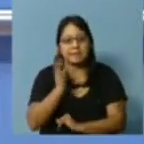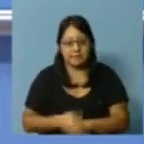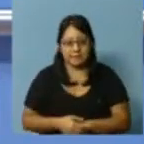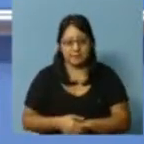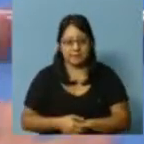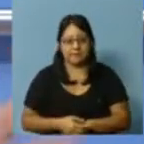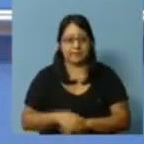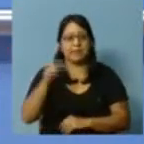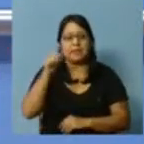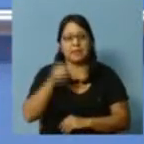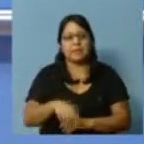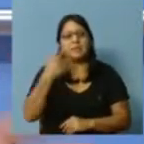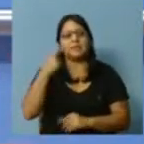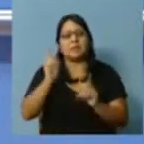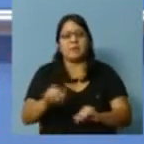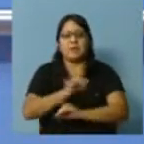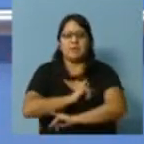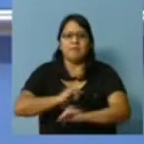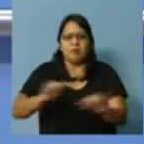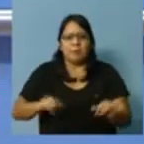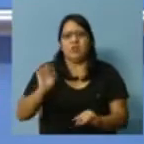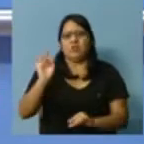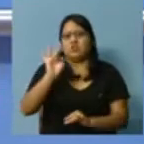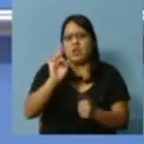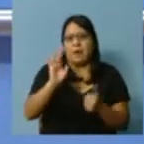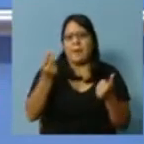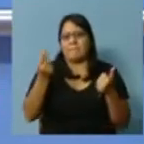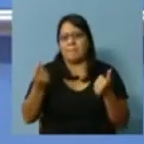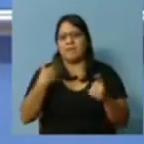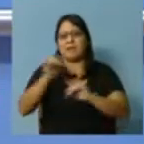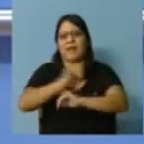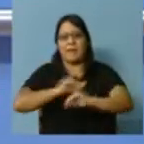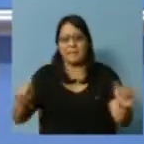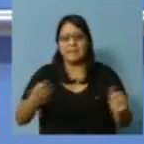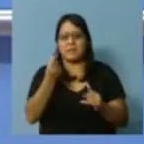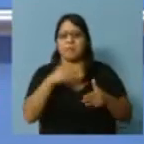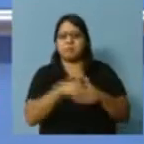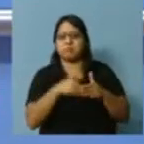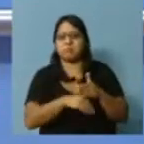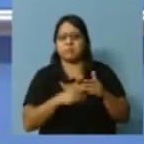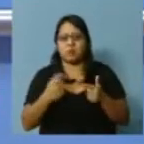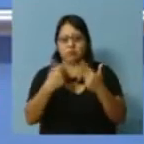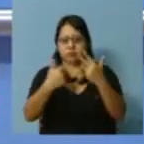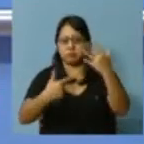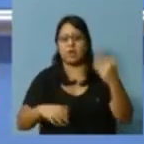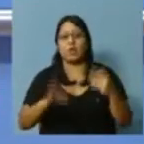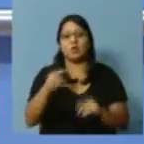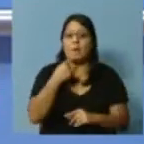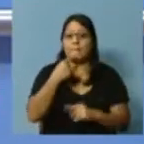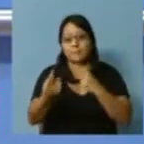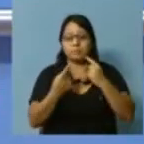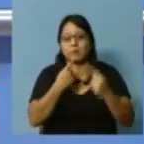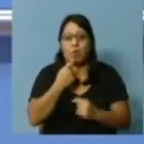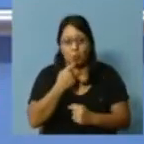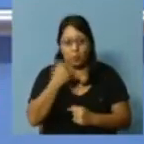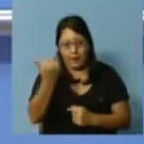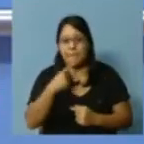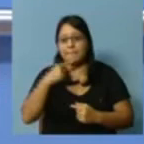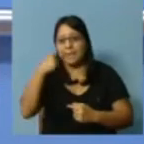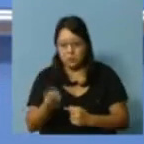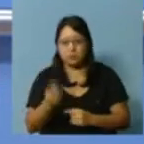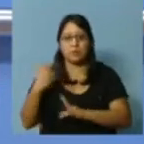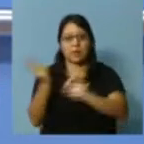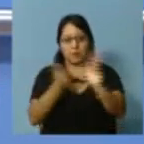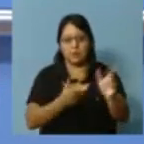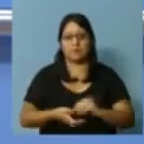informar todo lo que hay no solamente de precio campaña a fondo y evacuar todas las preguntas que salgan pero el